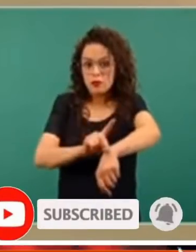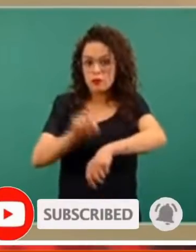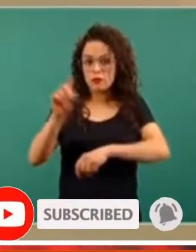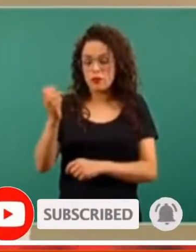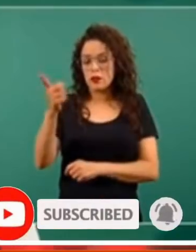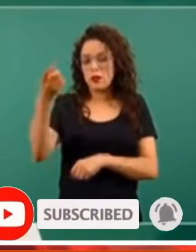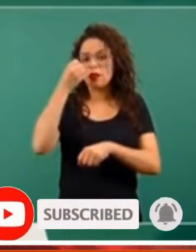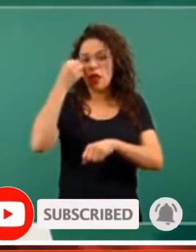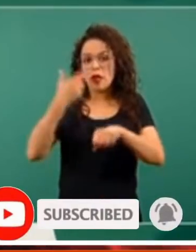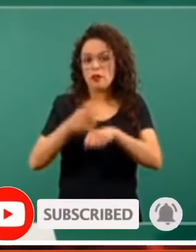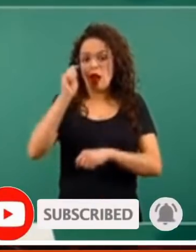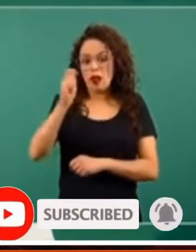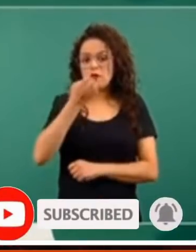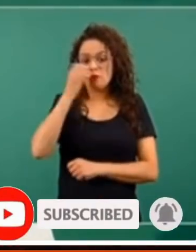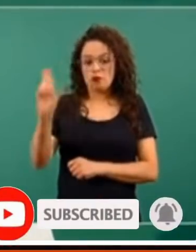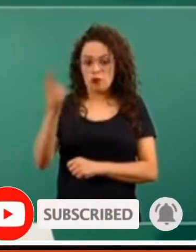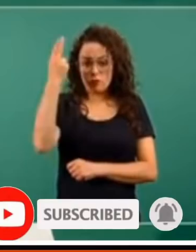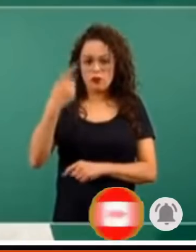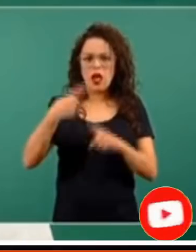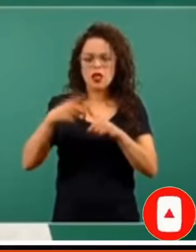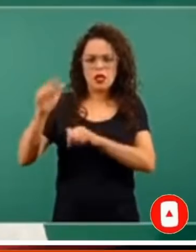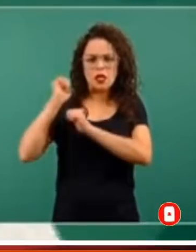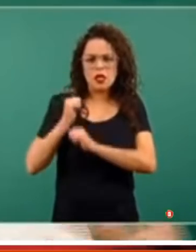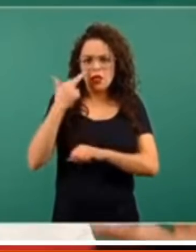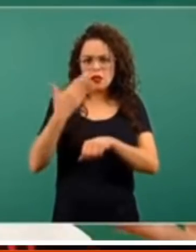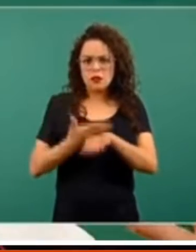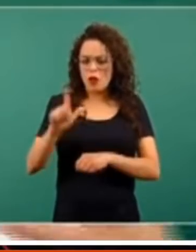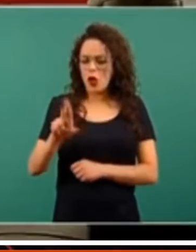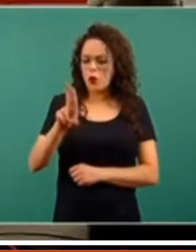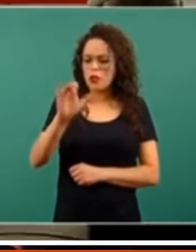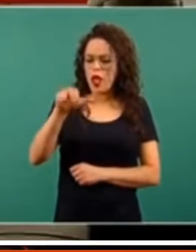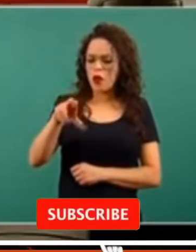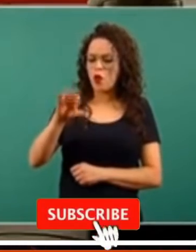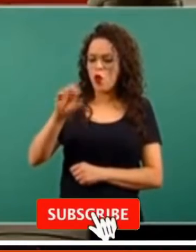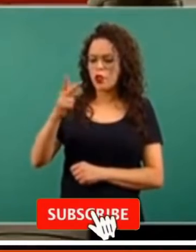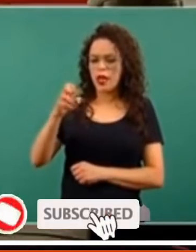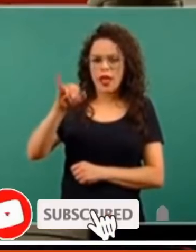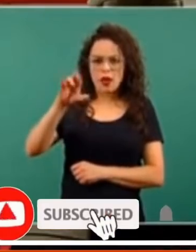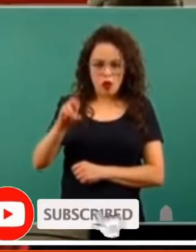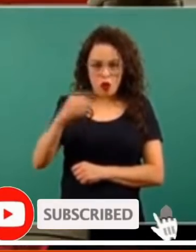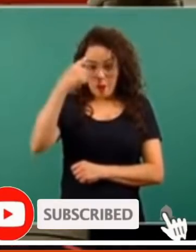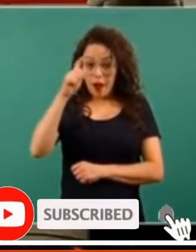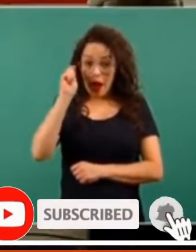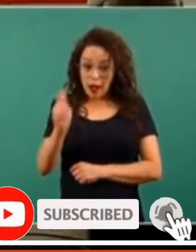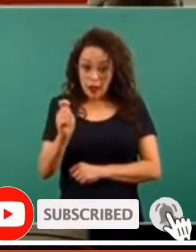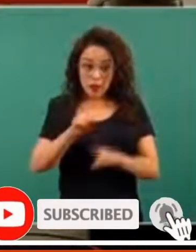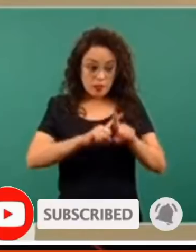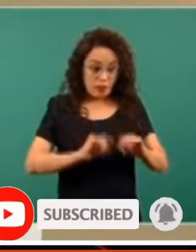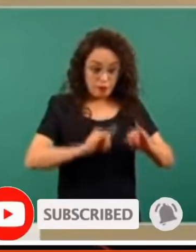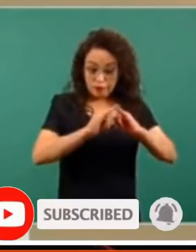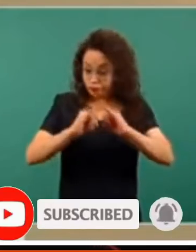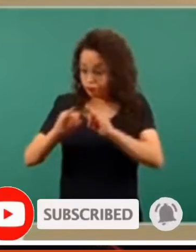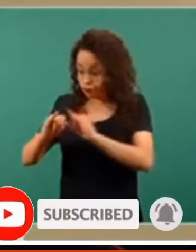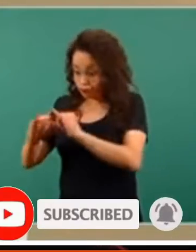Superior, a cargo del doctor Luciano Concheiro, para facilitar que entre las distintas